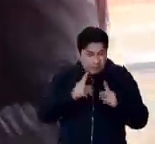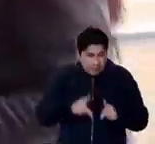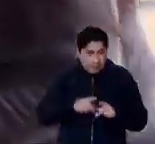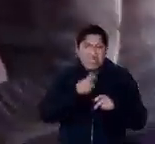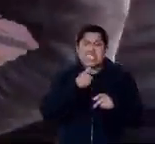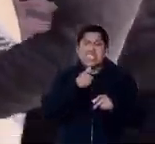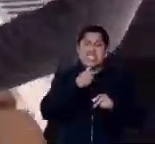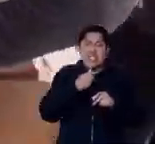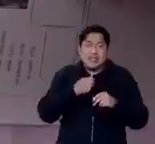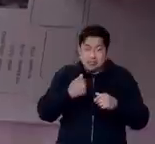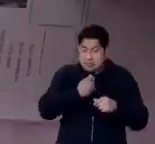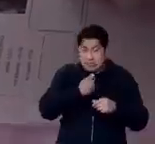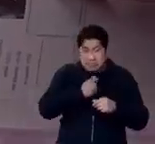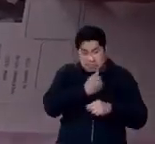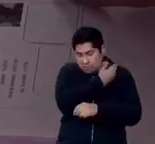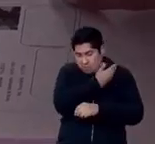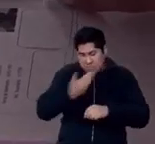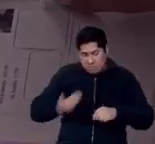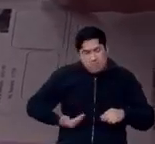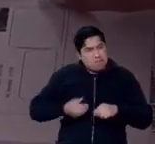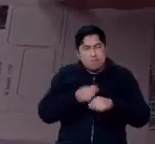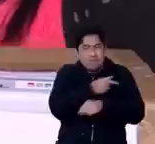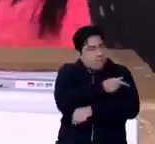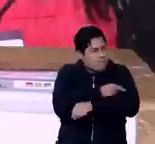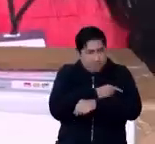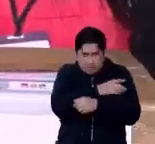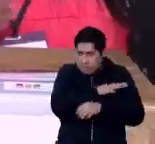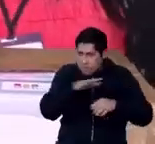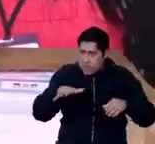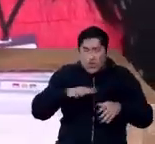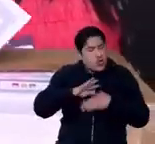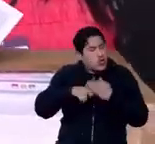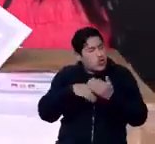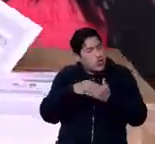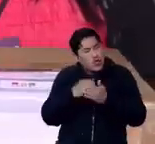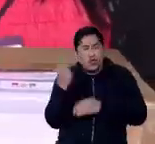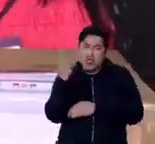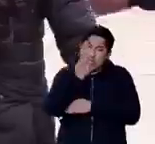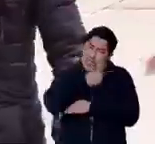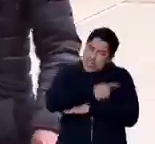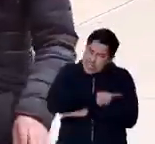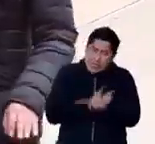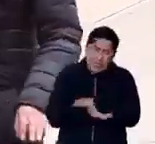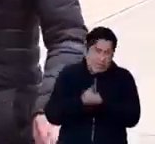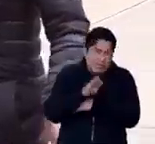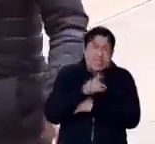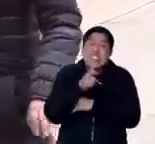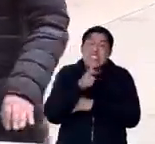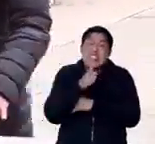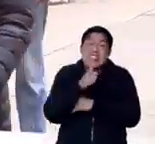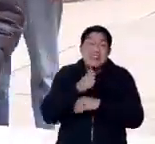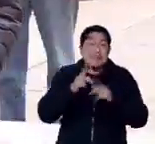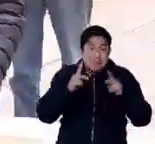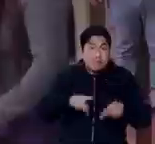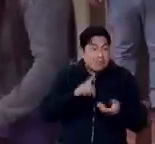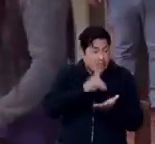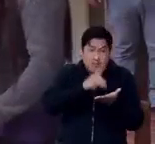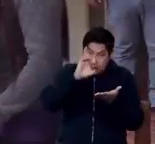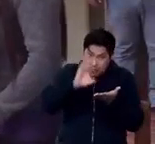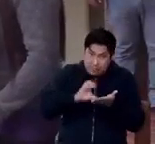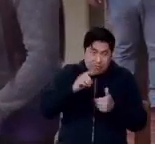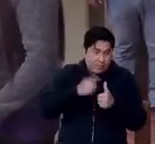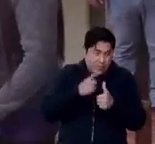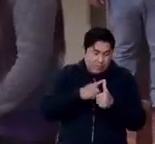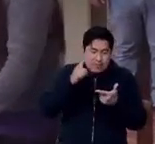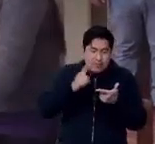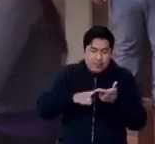¡Se inicia la votación! Las primeras personas en votar son las juradas y los jurados de la mesa de sufragio. Luego y durante toda la jornada electoral se debe dar preferencia a las